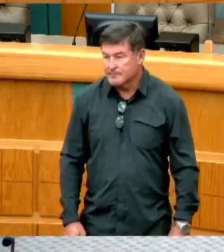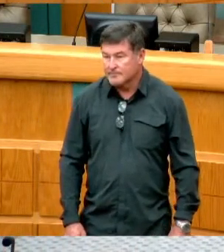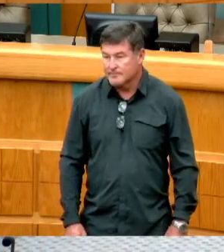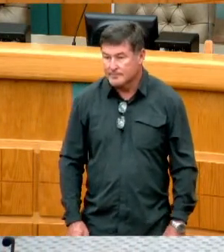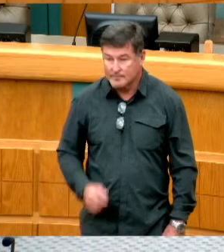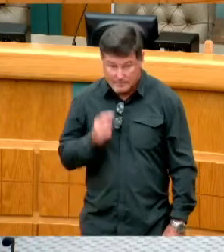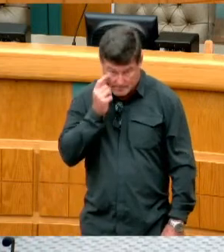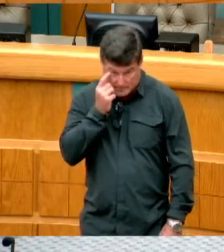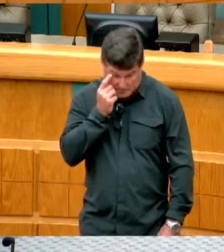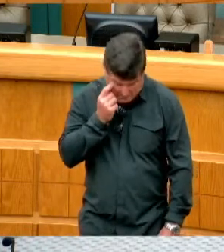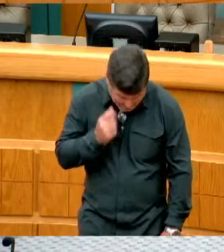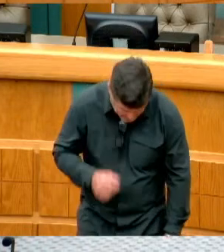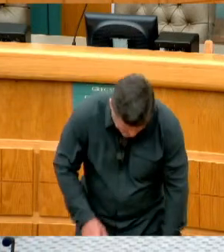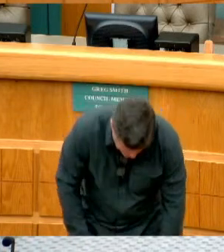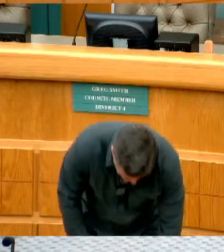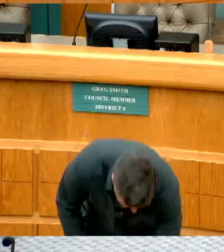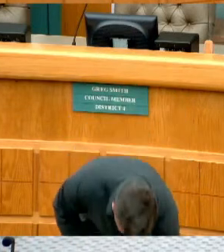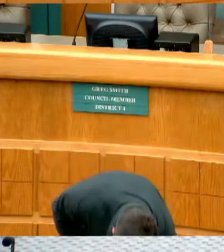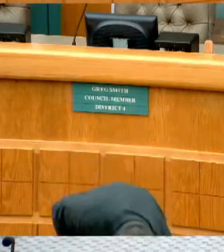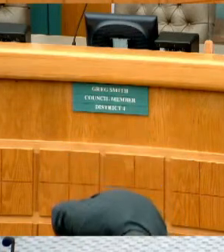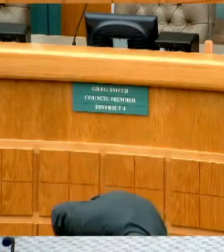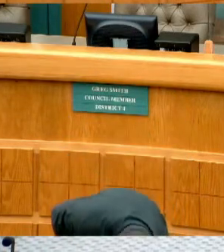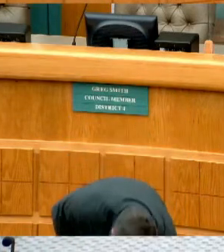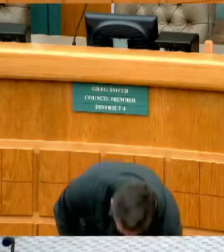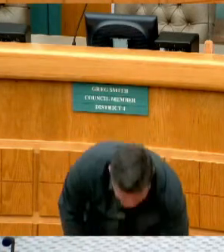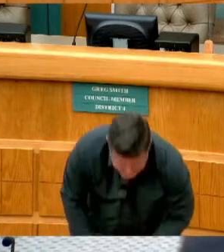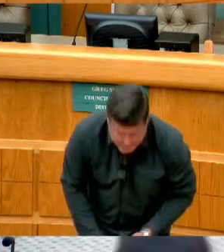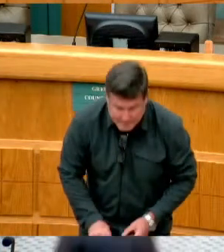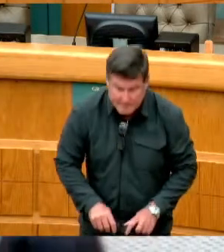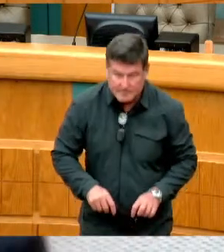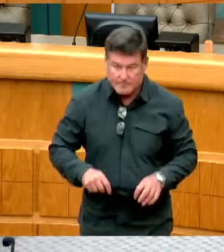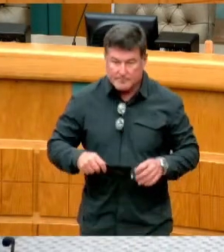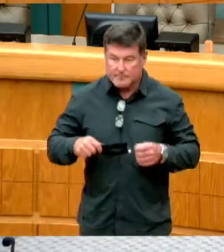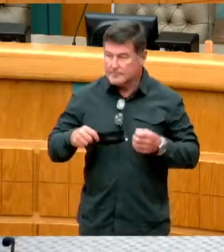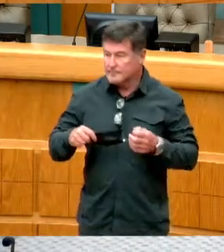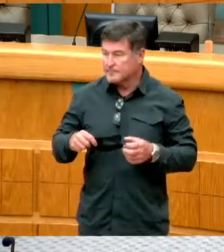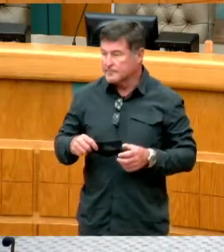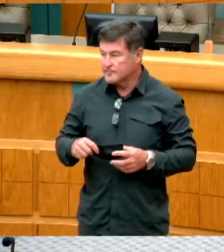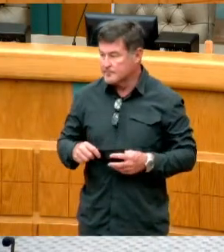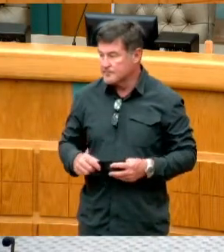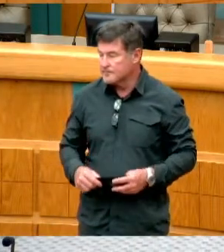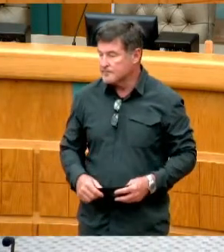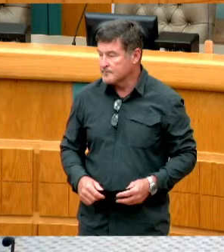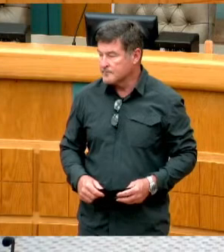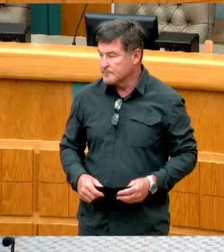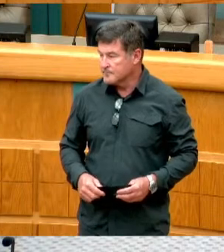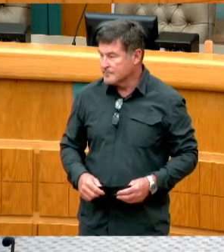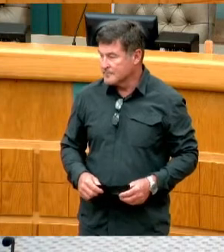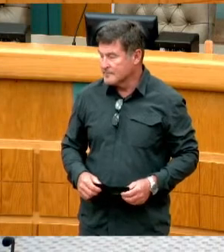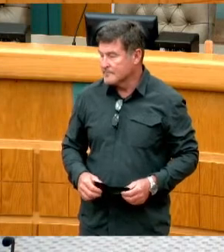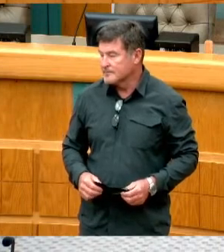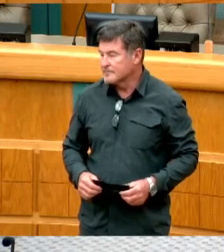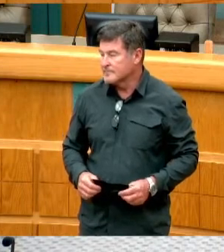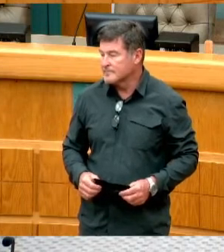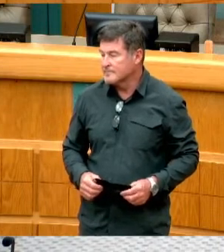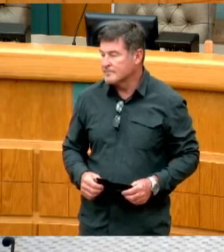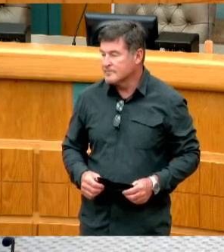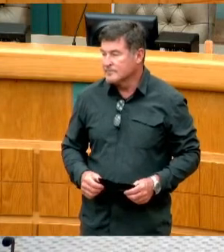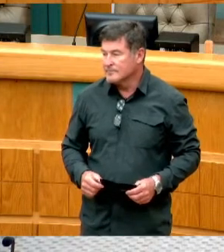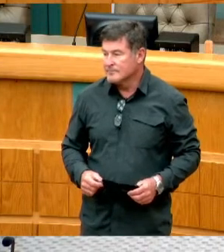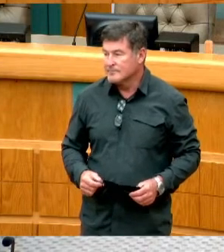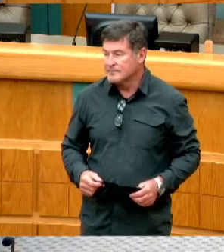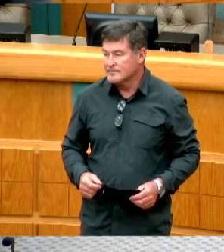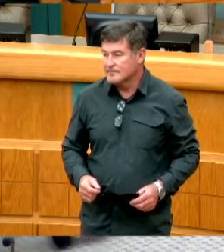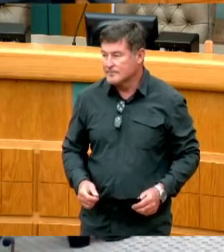Moderna. Estamos lanzando una línea directa de preinscripción para el programa Saving Our Seniors. El residente ahora podrá llamar a una línea dedicada